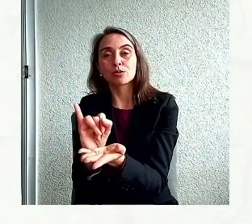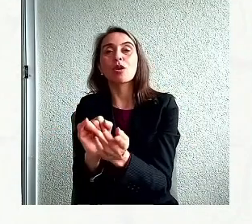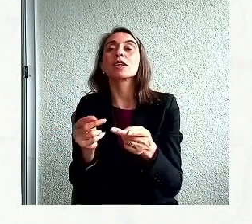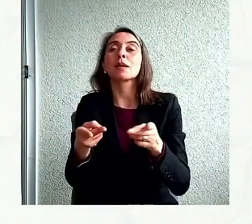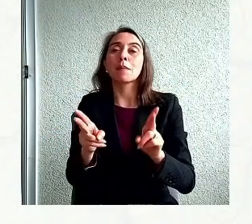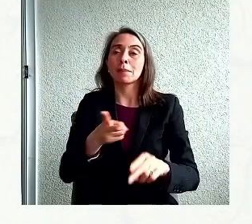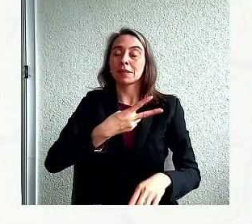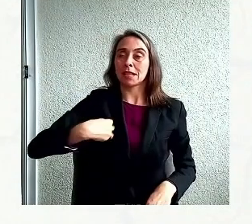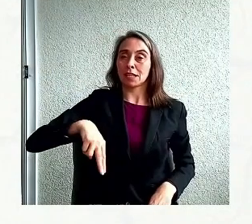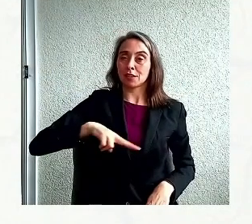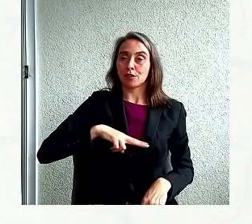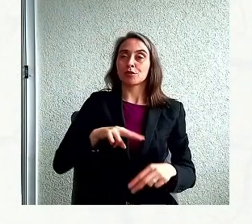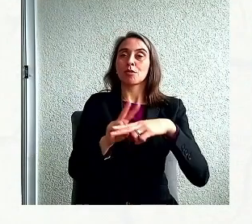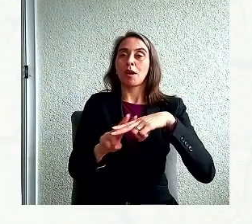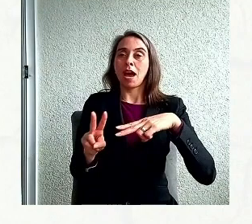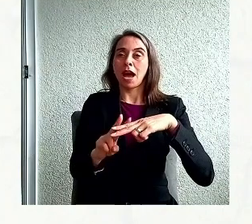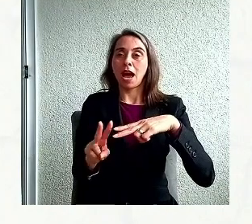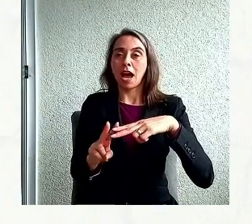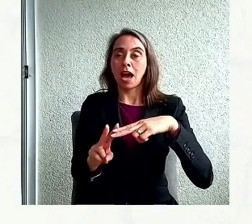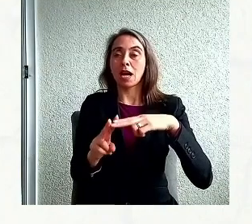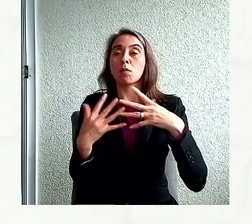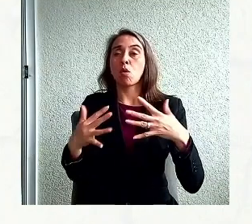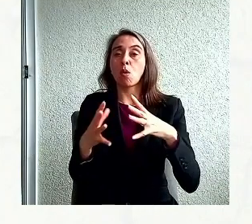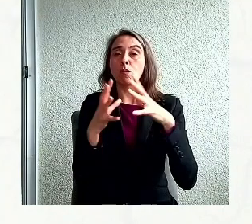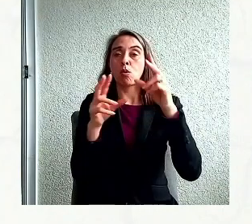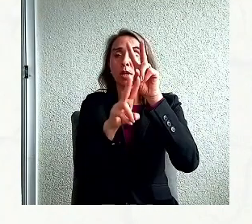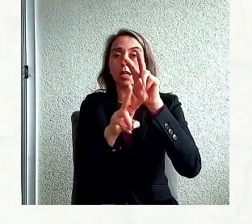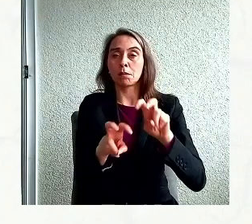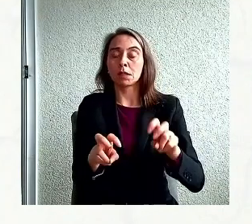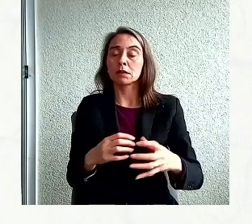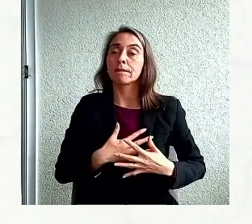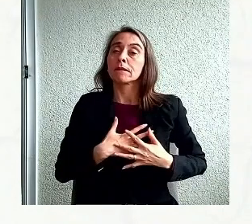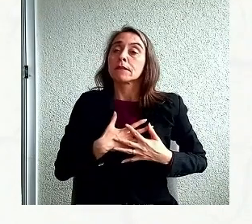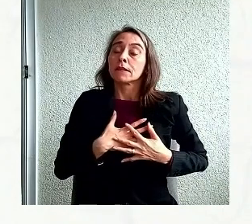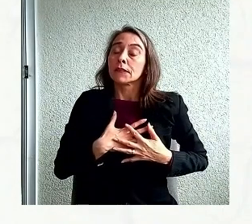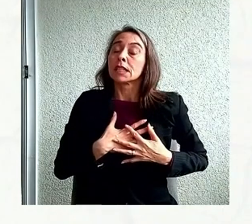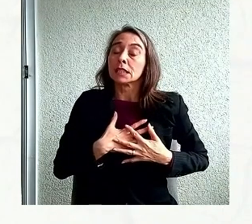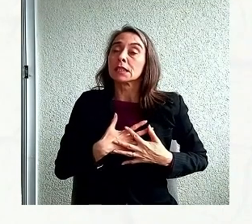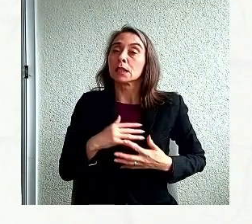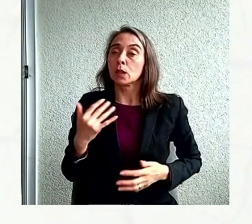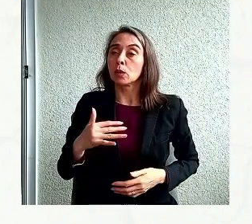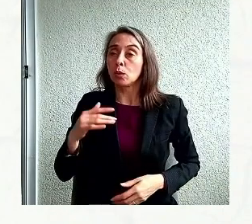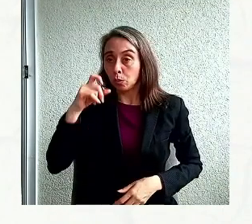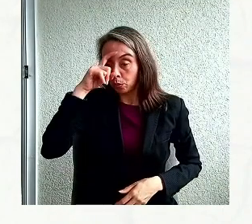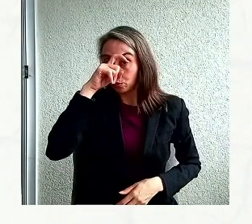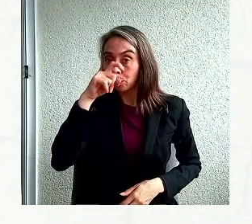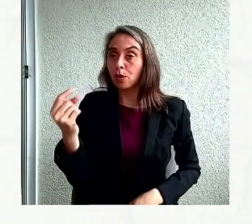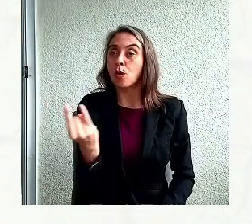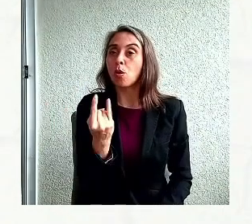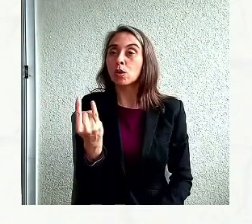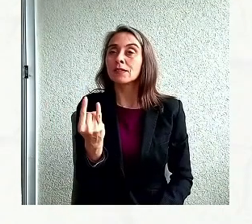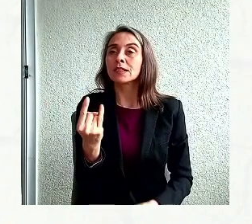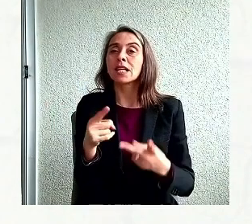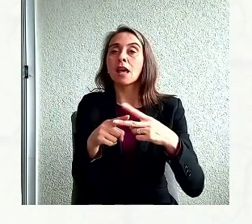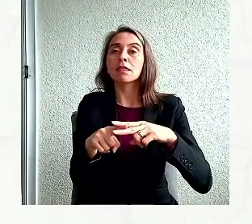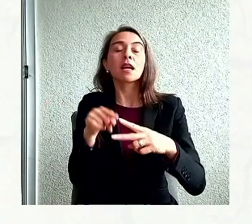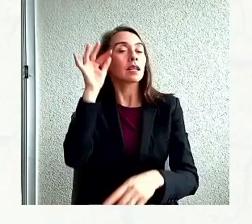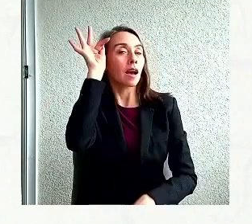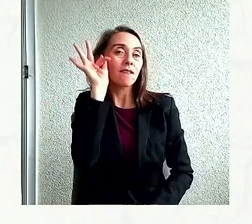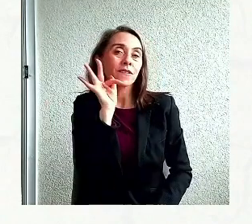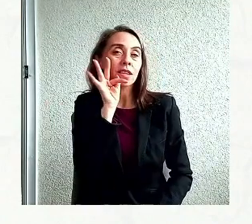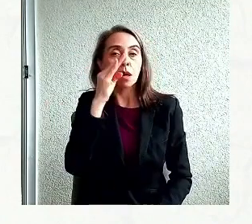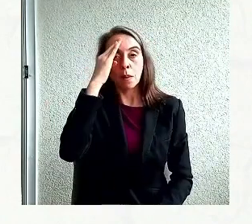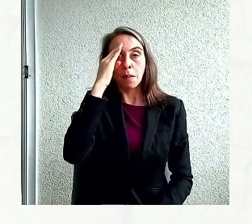Santa María, el Ejército de Chile, los ministerios de Obras Públicas, Medio Ambiente, Ciencia y Tecnología, por supuesto la Escuela Nacional de